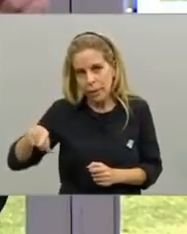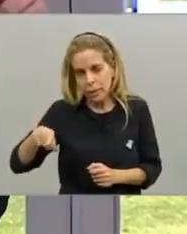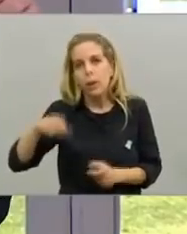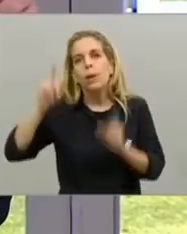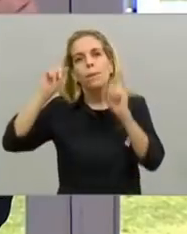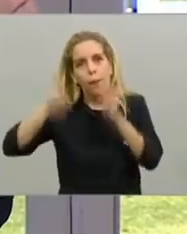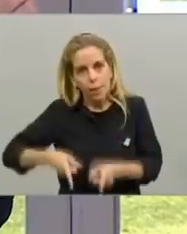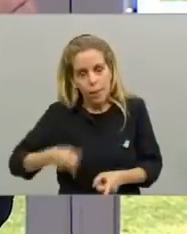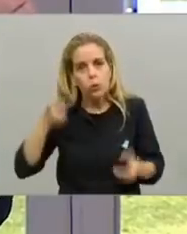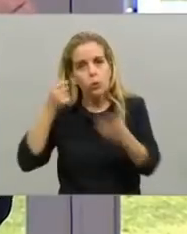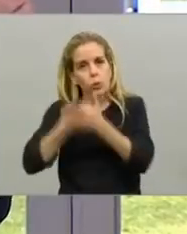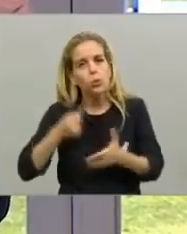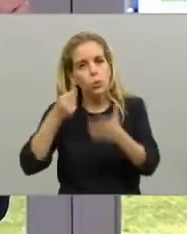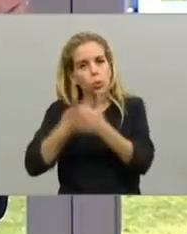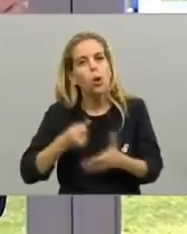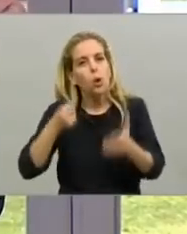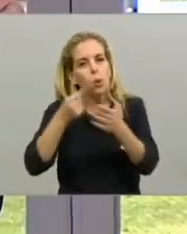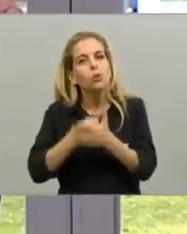denodadamente